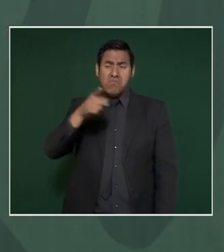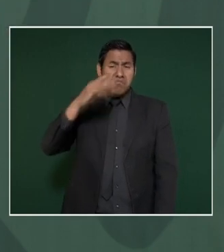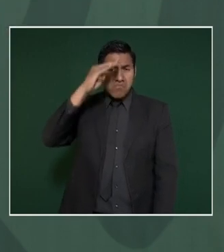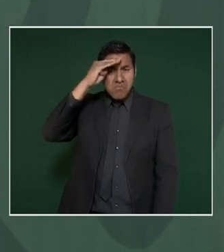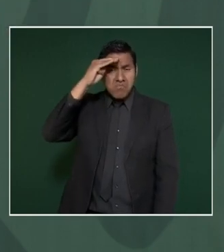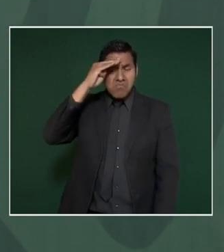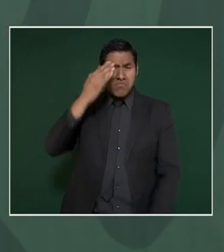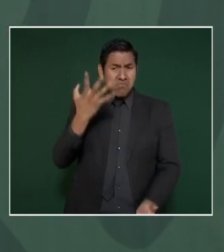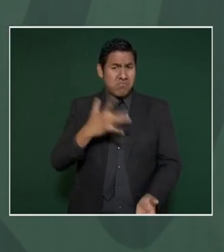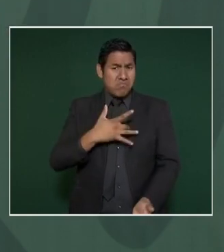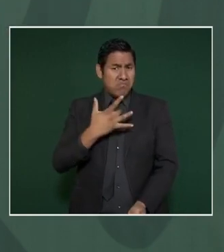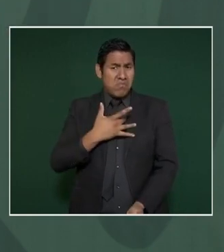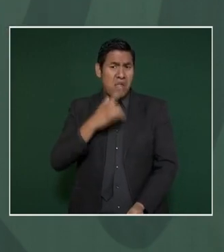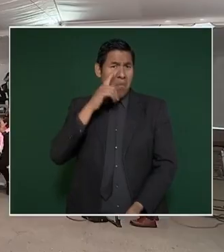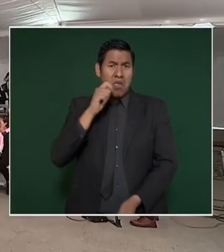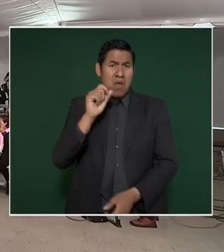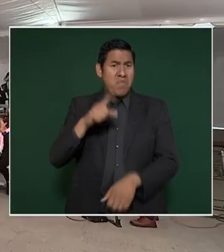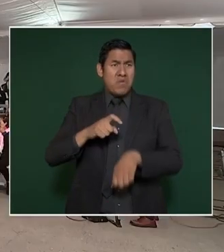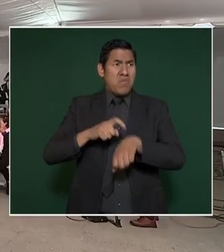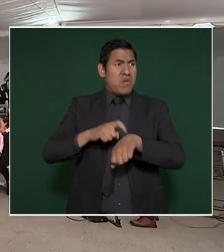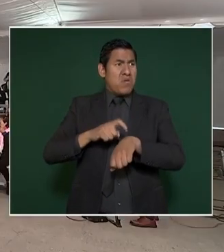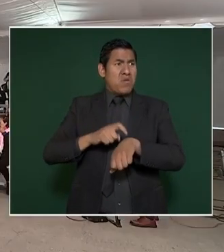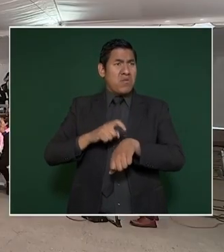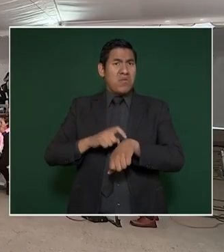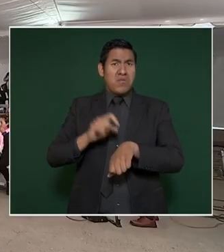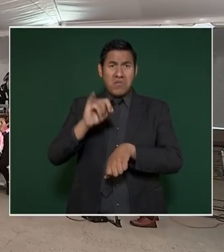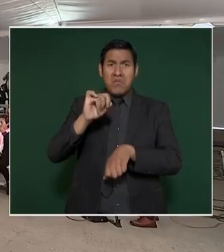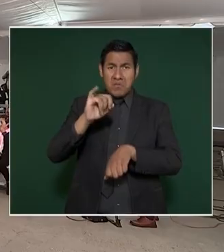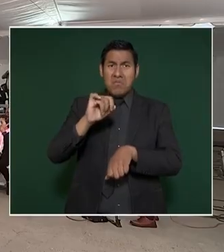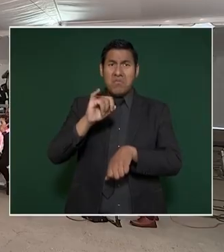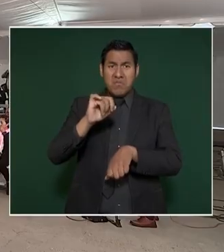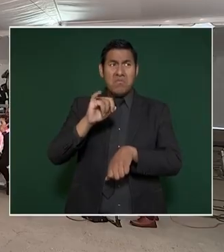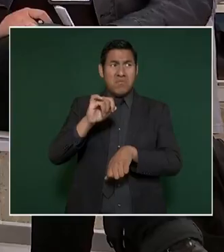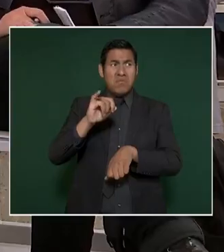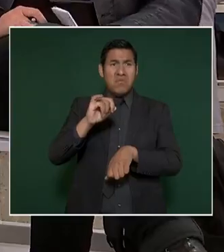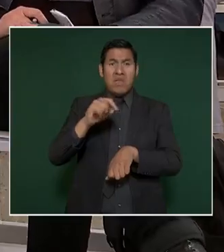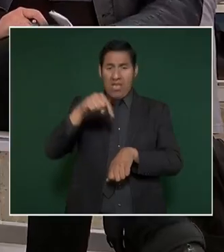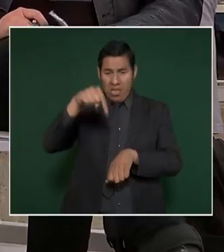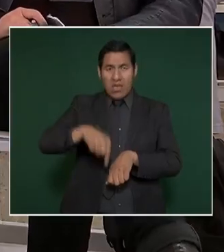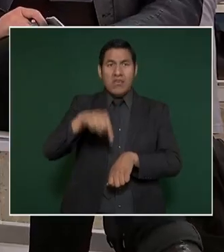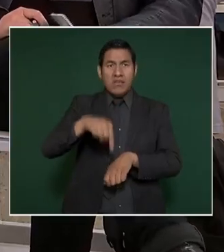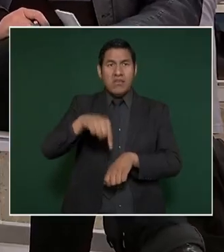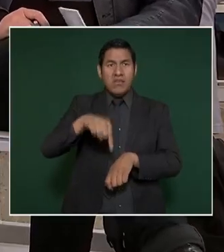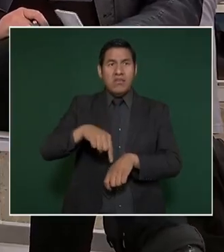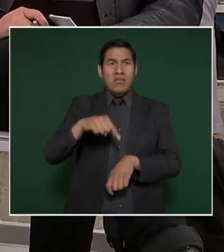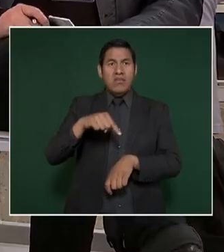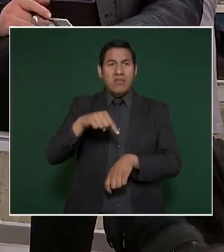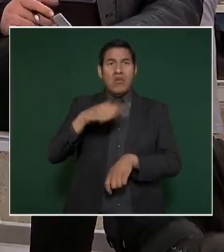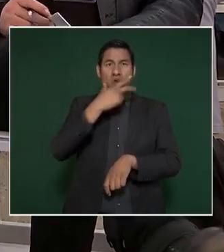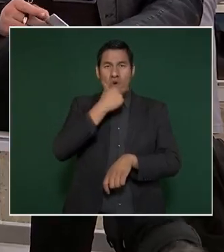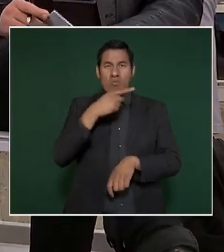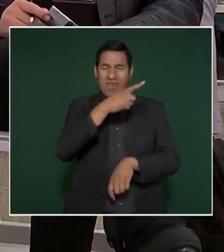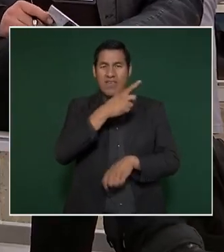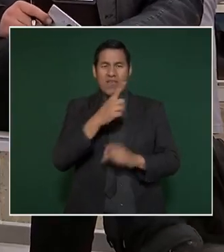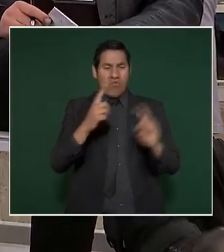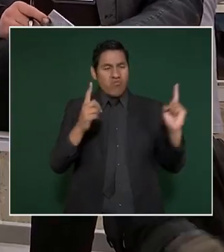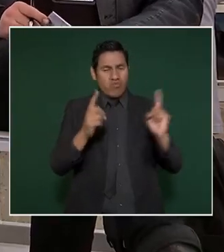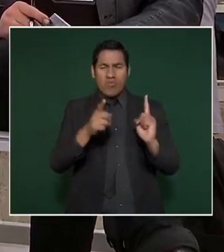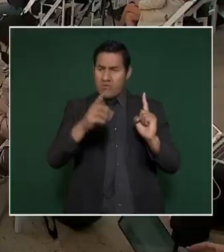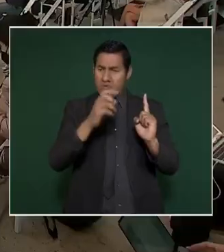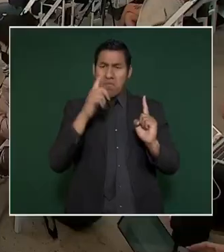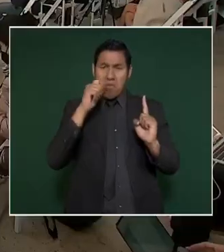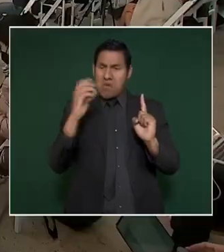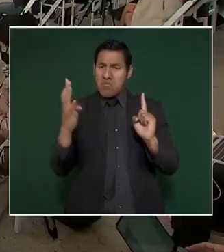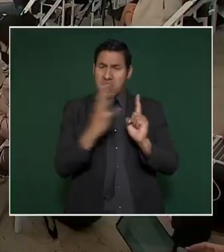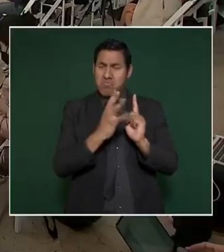eh a la misma hora sí están aquí este con él Bueno ya